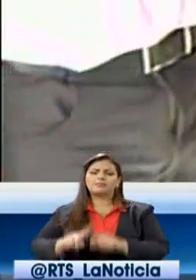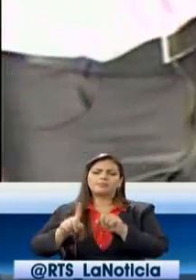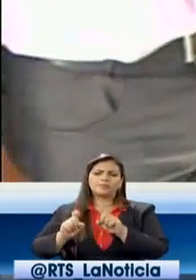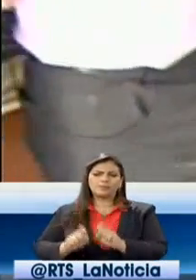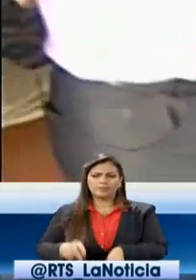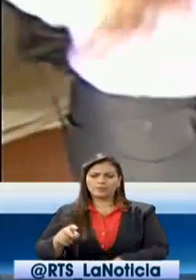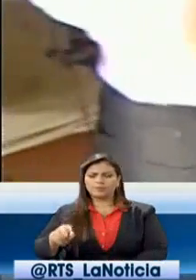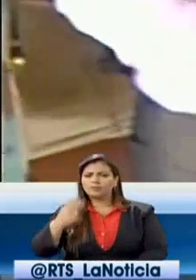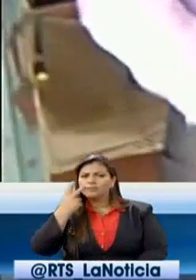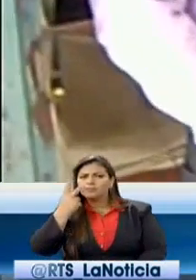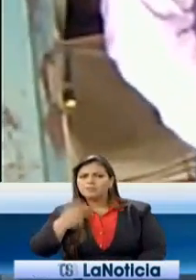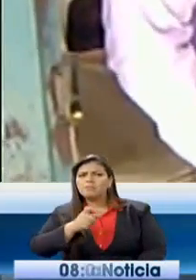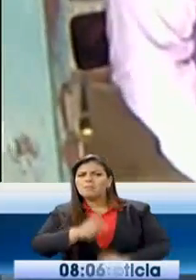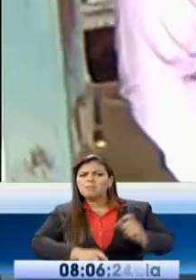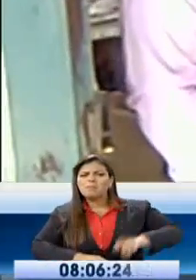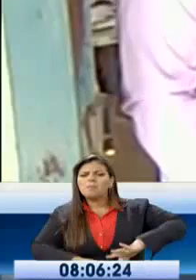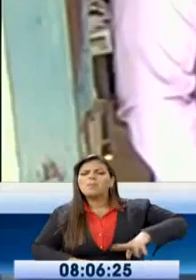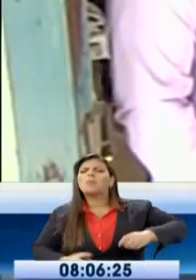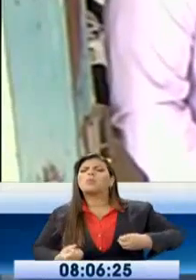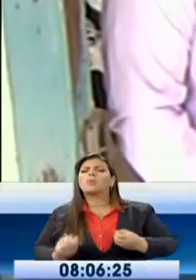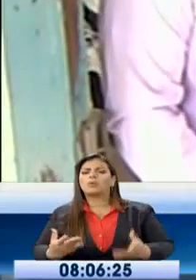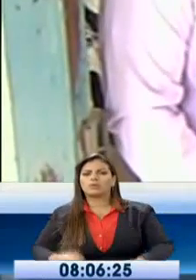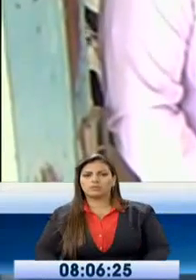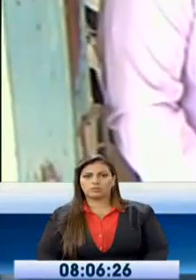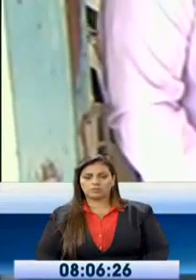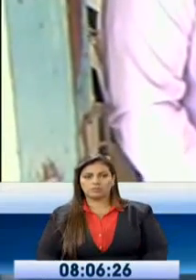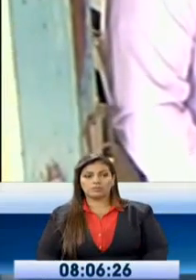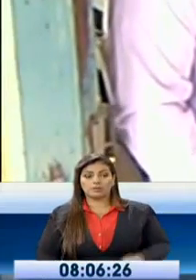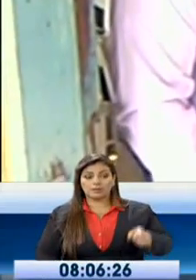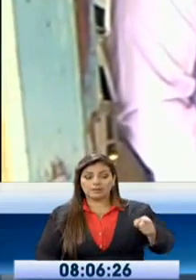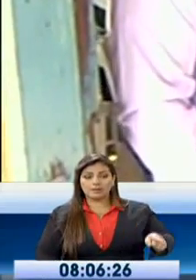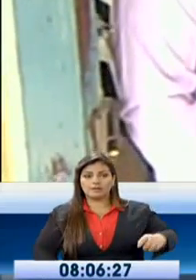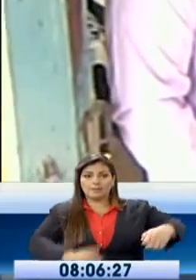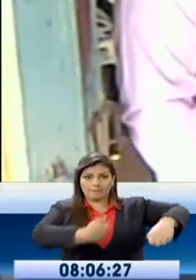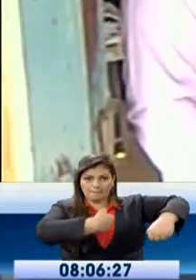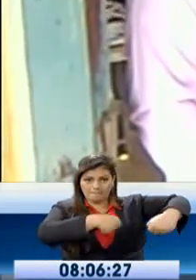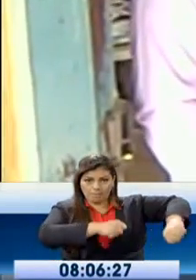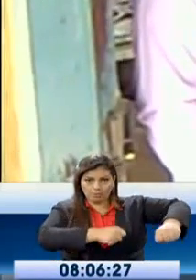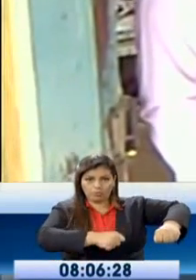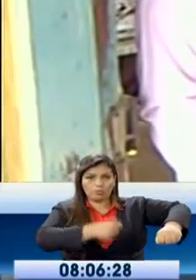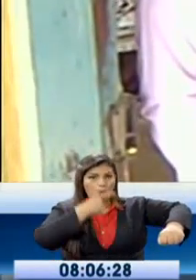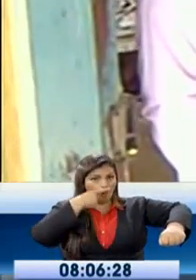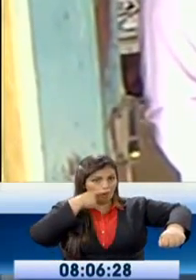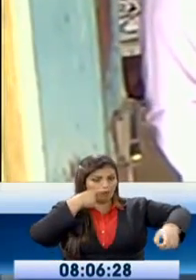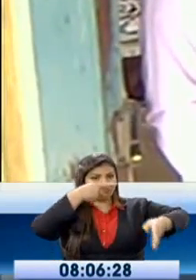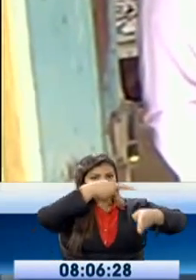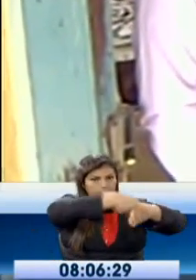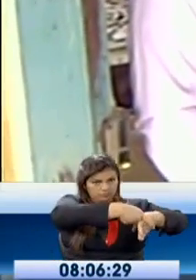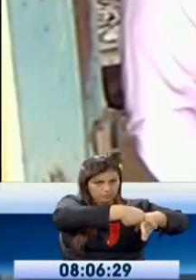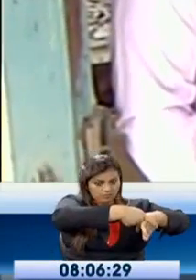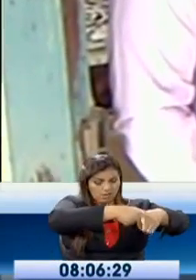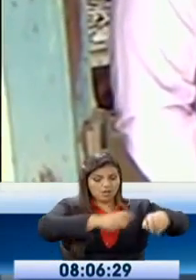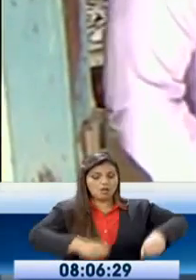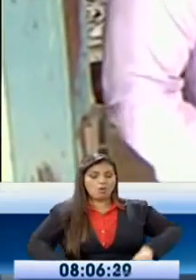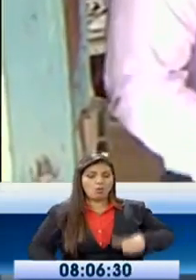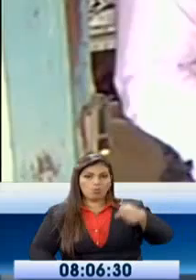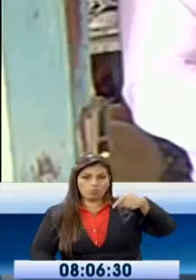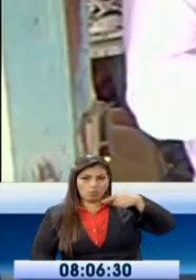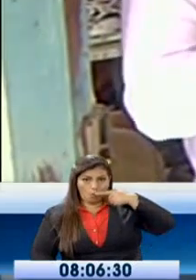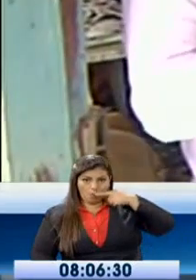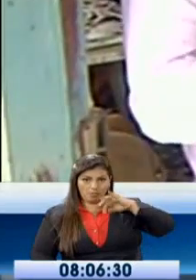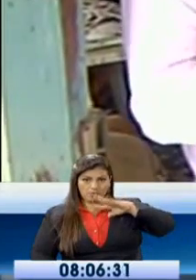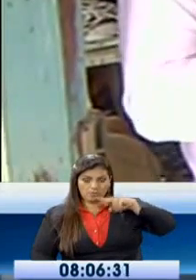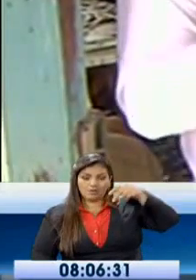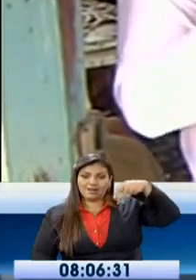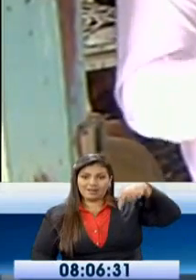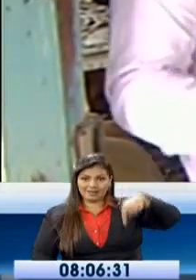personas eran las que estaban acá afuera? No, solamente el de la moto y el chico que estaba robando. No estaba más, porque yo estaba allá. Aunque vecinos del